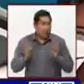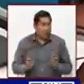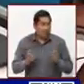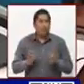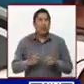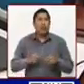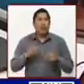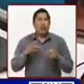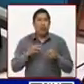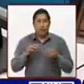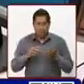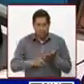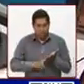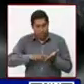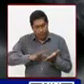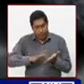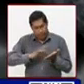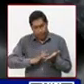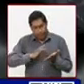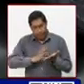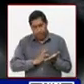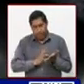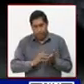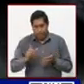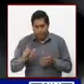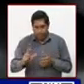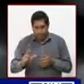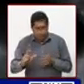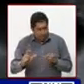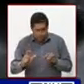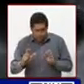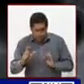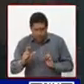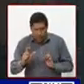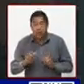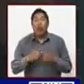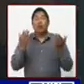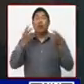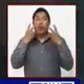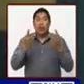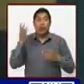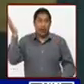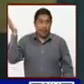va a ser digitalizada, introducimos el código MDZ.